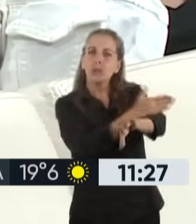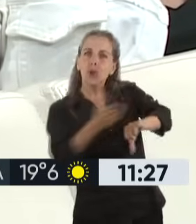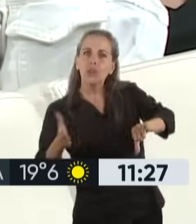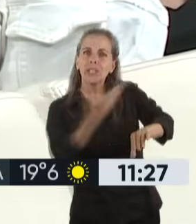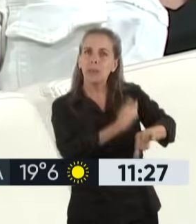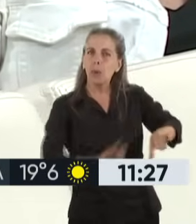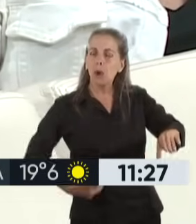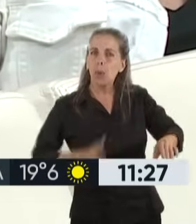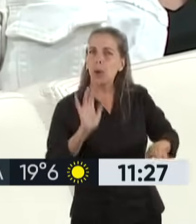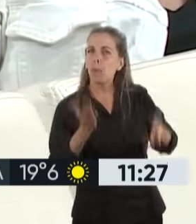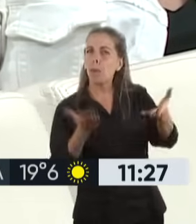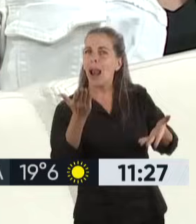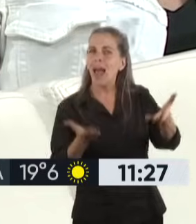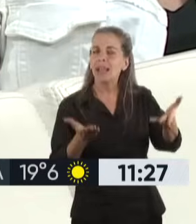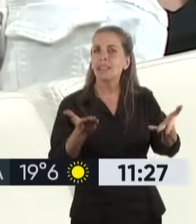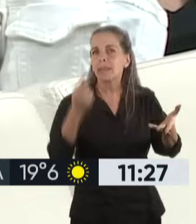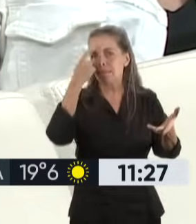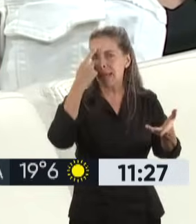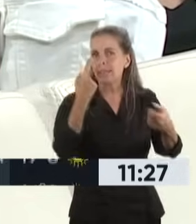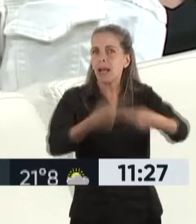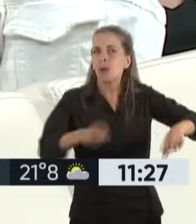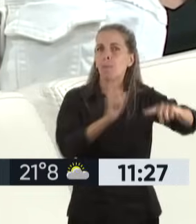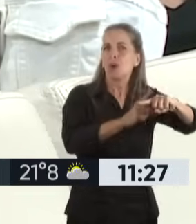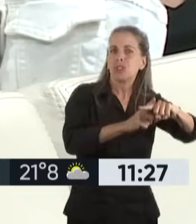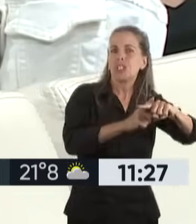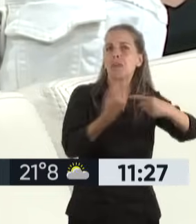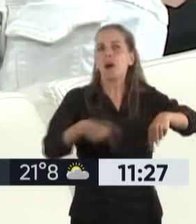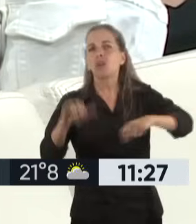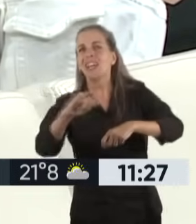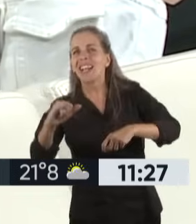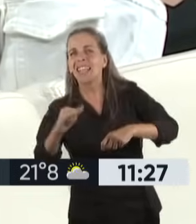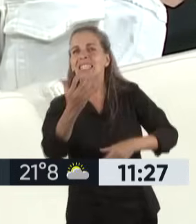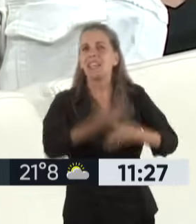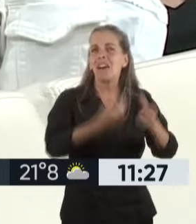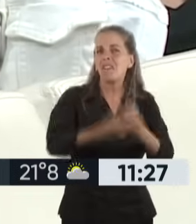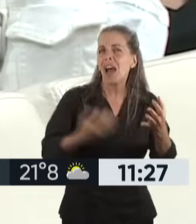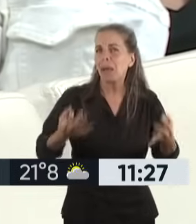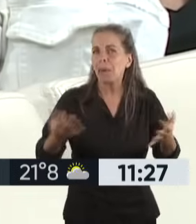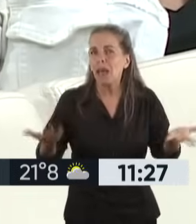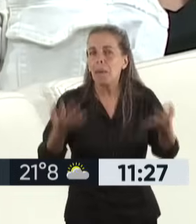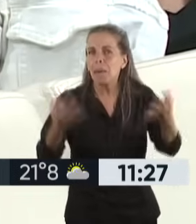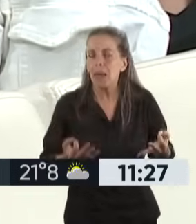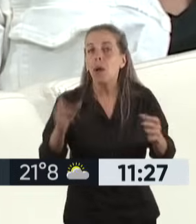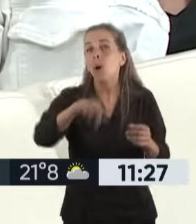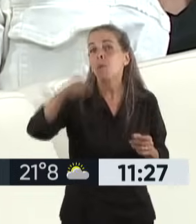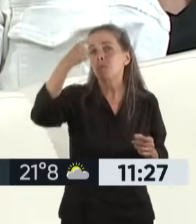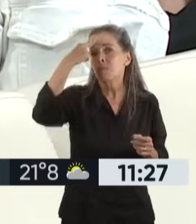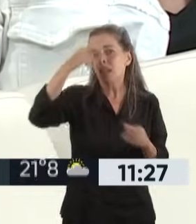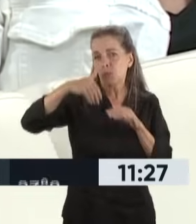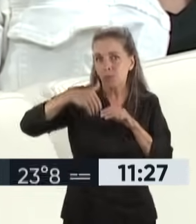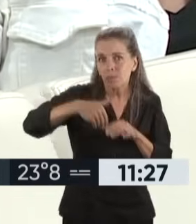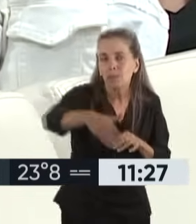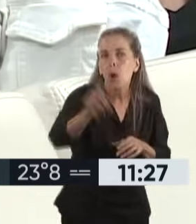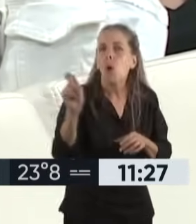planeado, qué creen que está saliendo mal. Y también quería preguntarles en cuántos meses esperan que empiece a